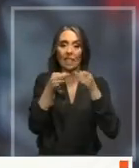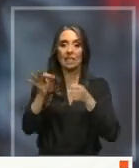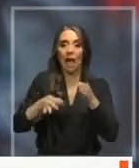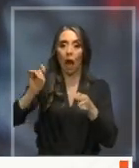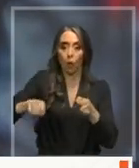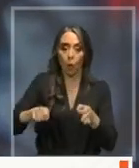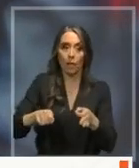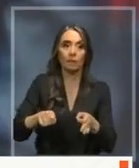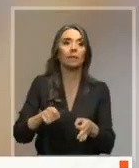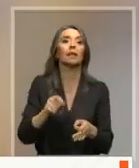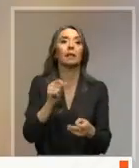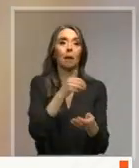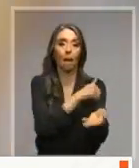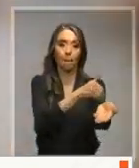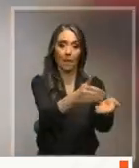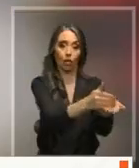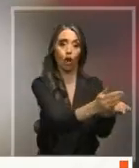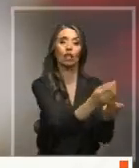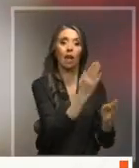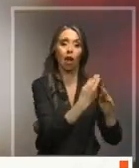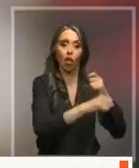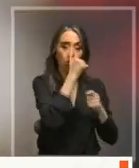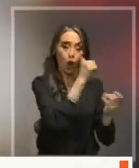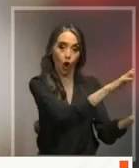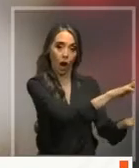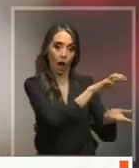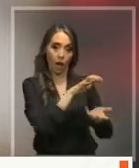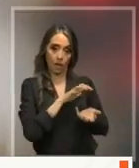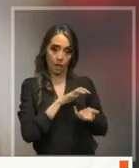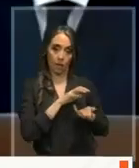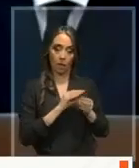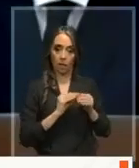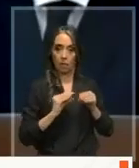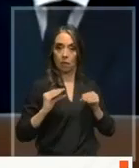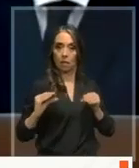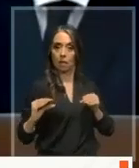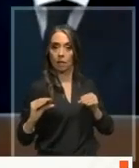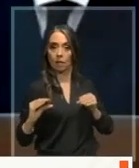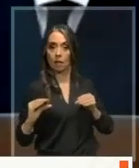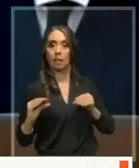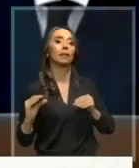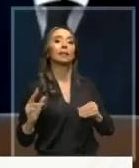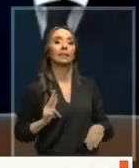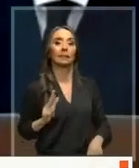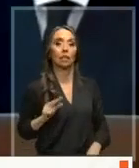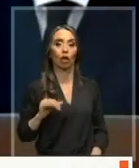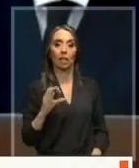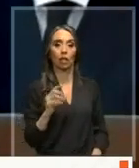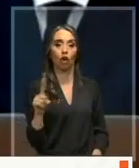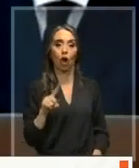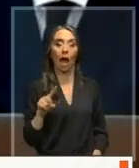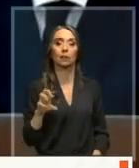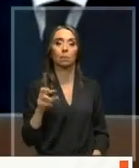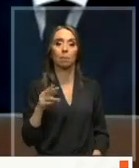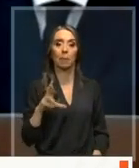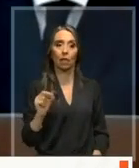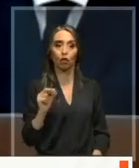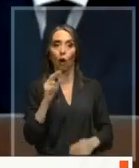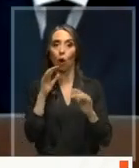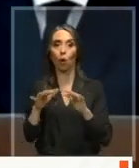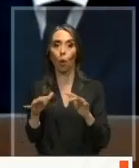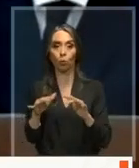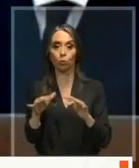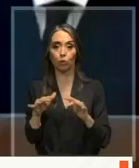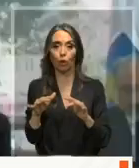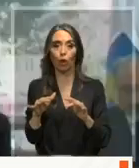cuales una parte de esos dineros fueron utilizados por el mismo señor Nicolás Fernando Petro Burgos